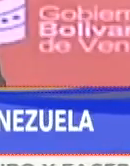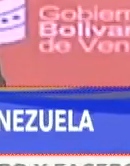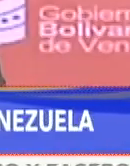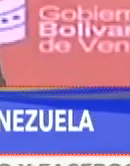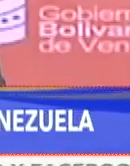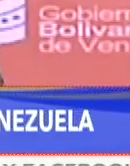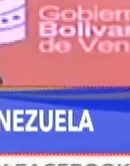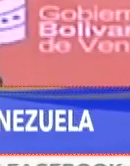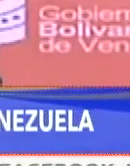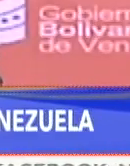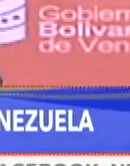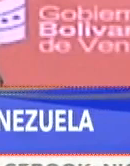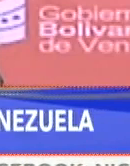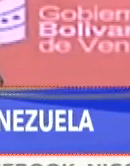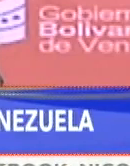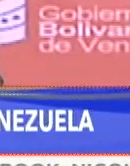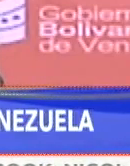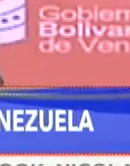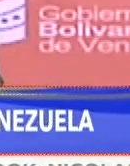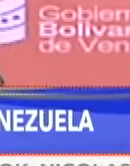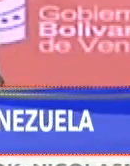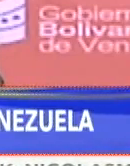2017. Ah, en plena guarimba.